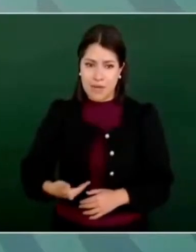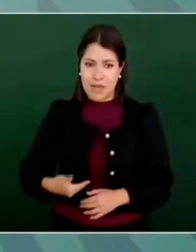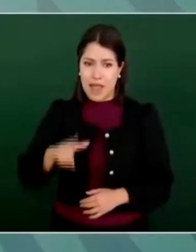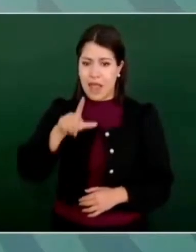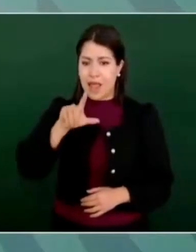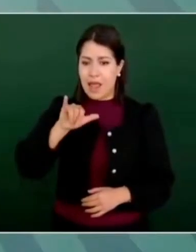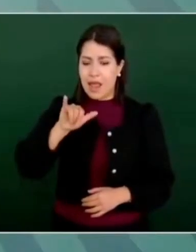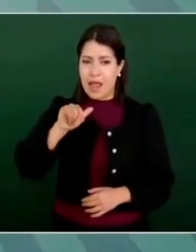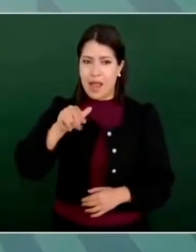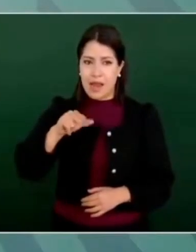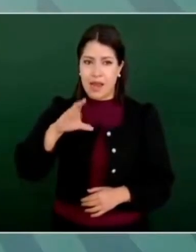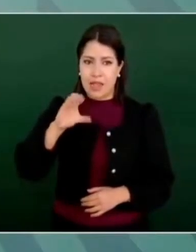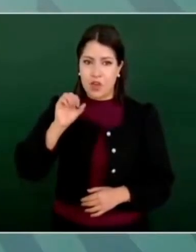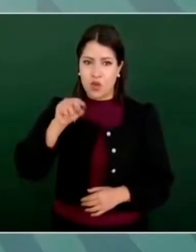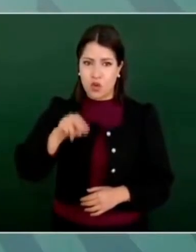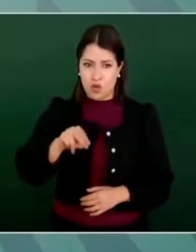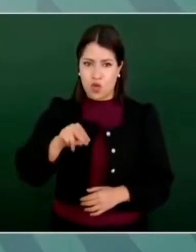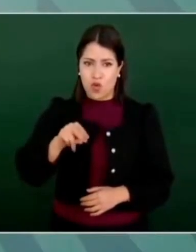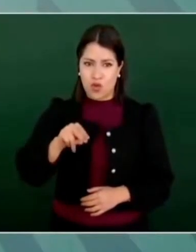era diputado